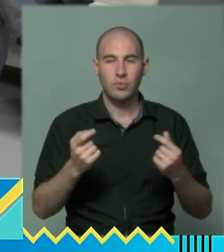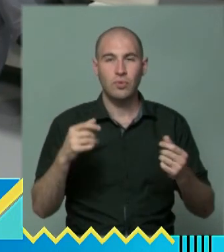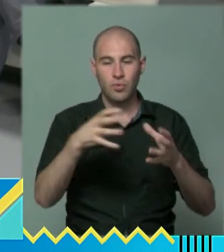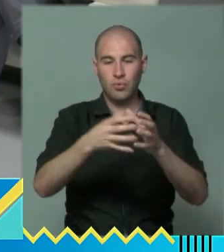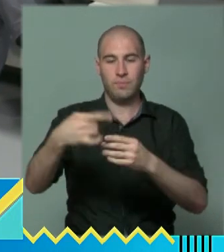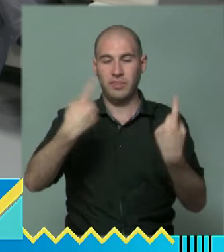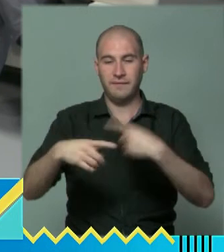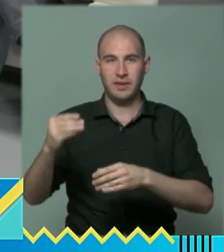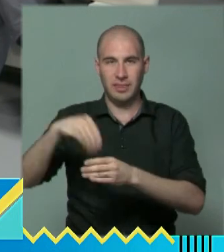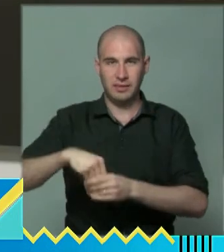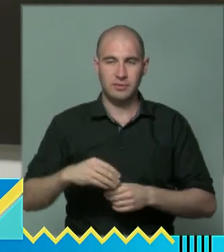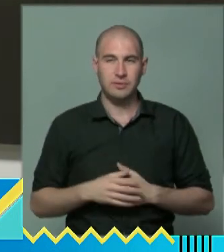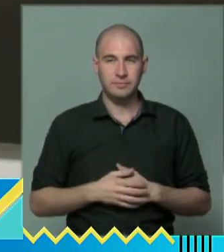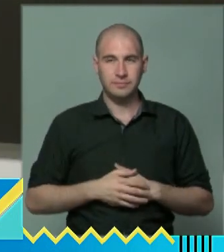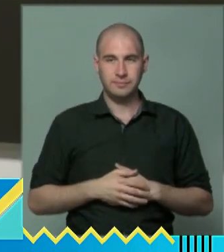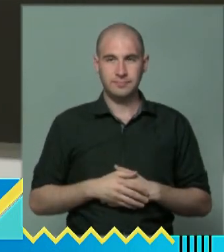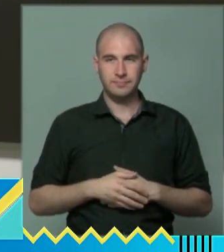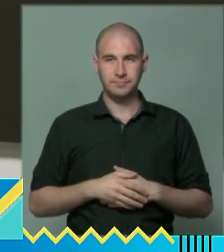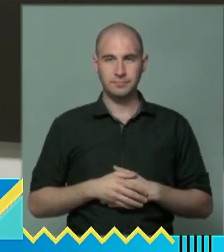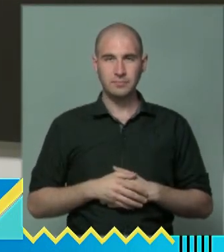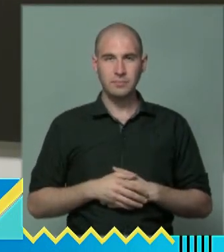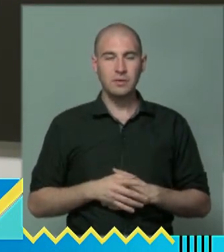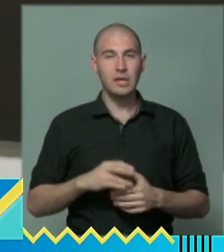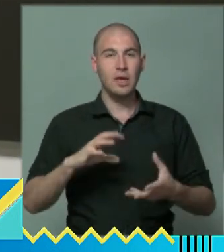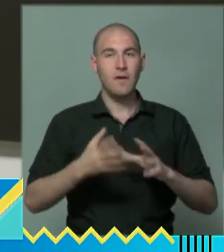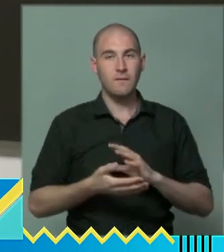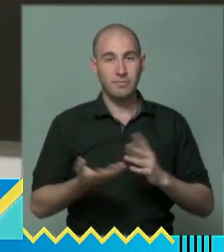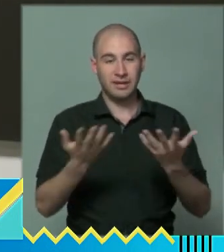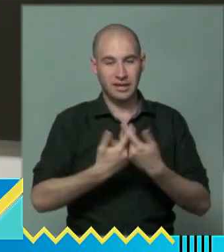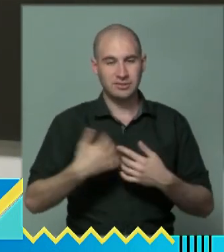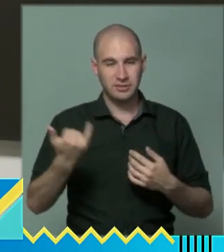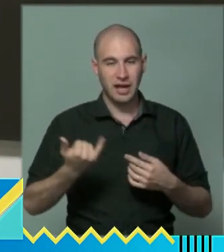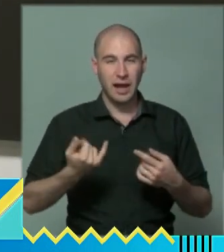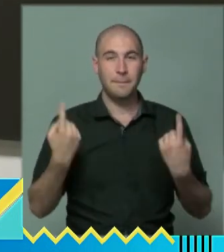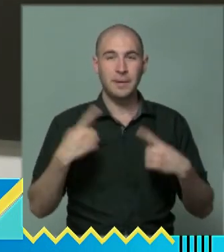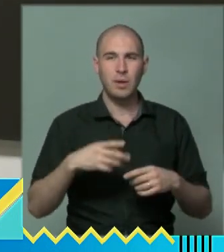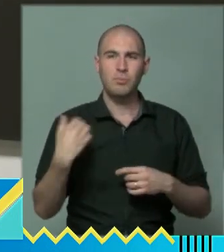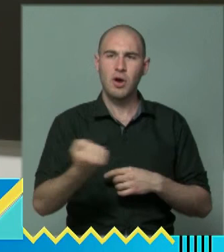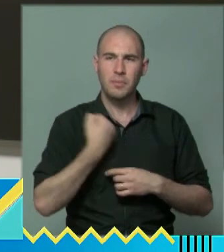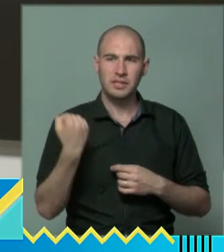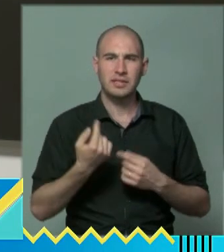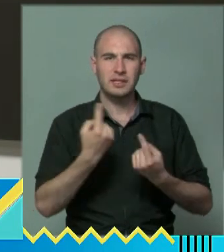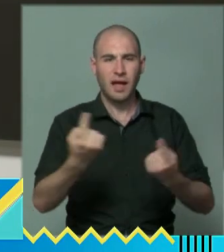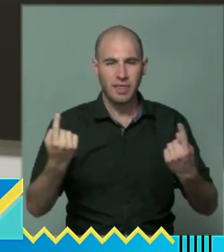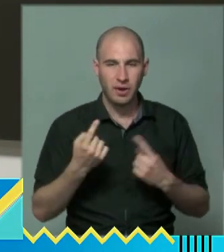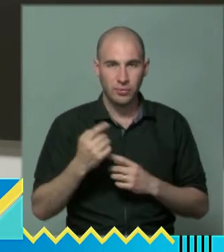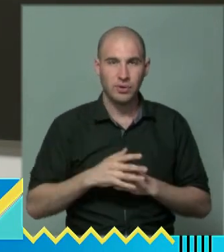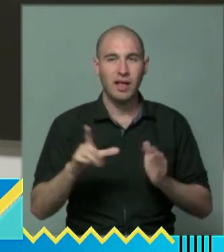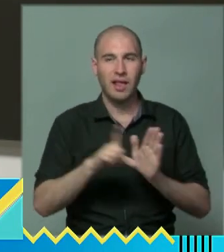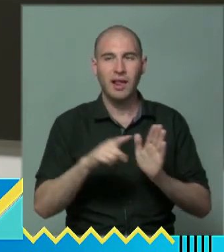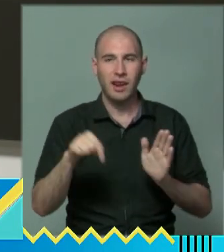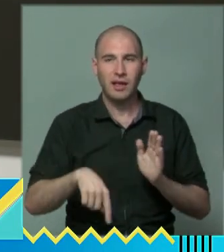un sector diferente, si se quiere, y que de algún modo se tocan también, pero la importancia para cada uno de ustedes de esta